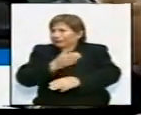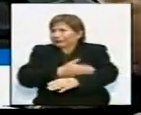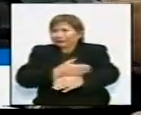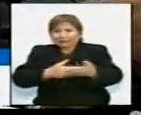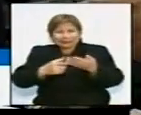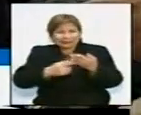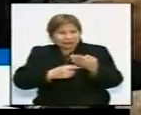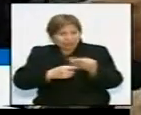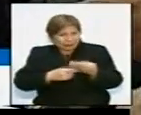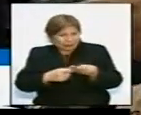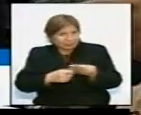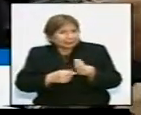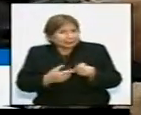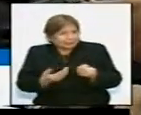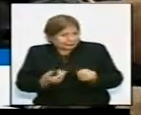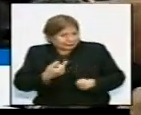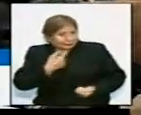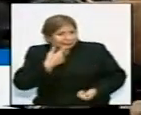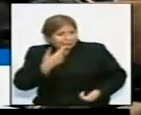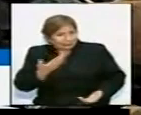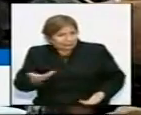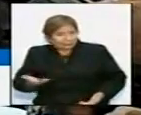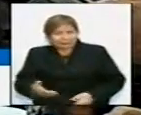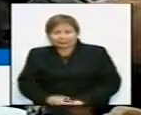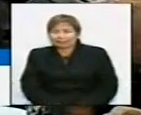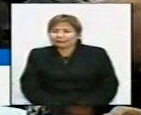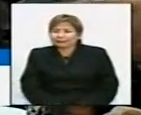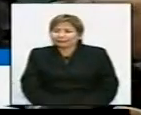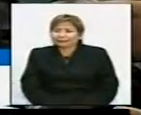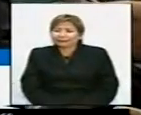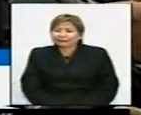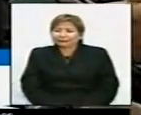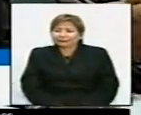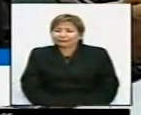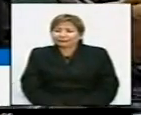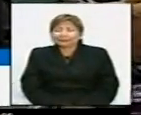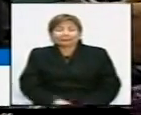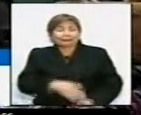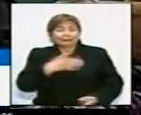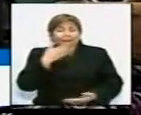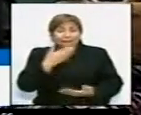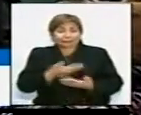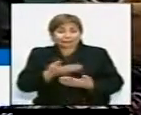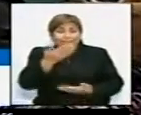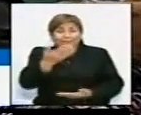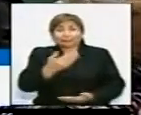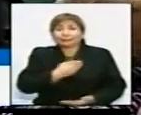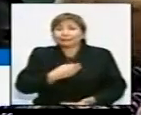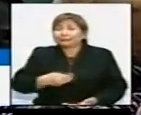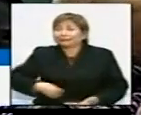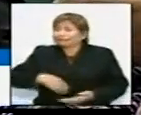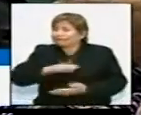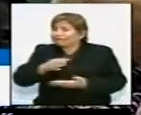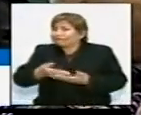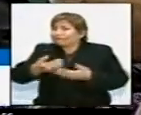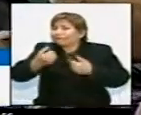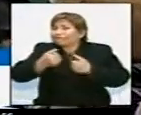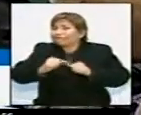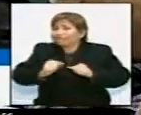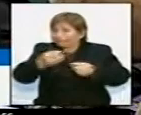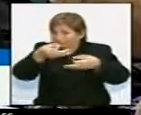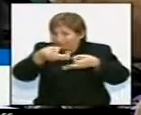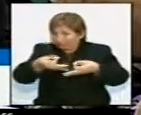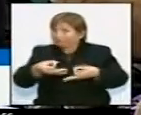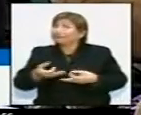tecnológico, y eso también tenemos que decirlo, presidenta. Y agradecemos a la ministra por todo el esfuerzo que viene haciendo. Es